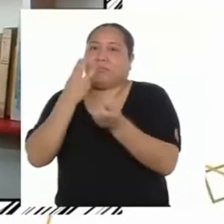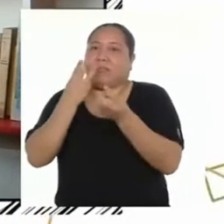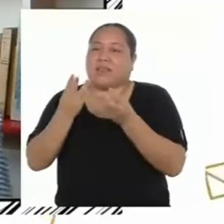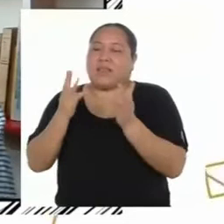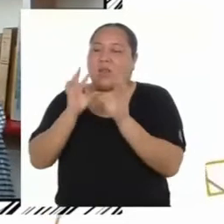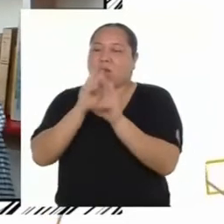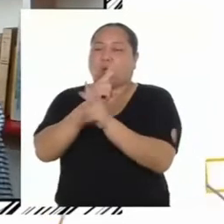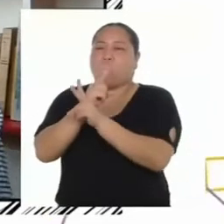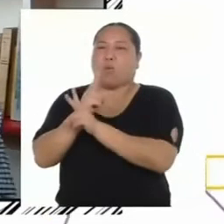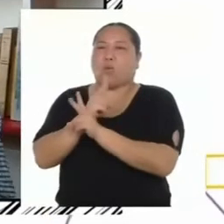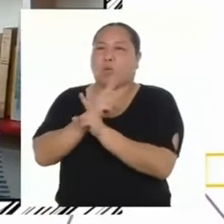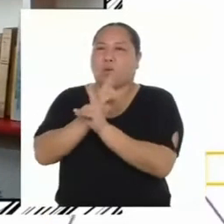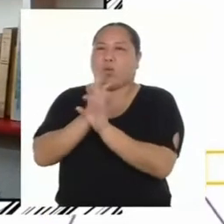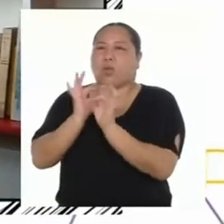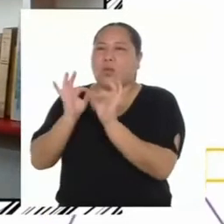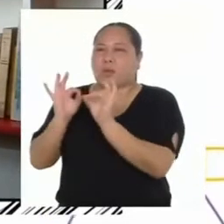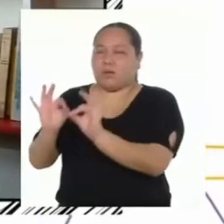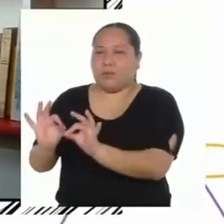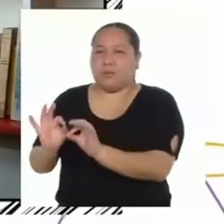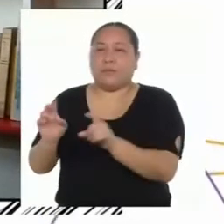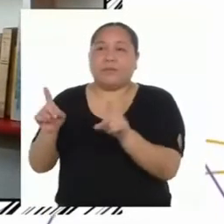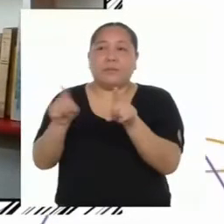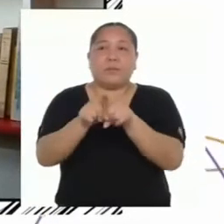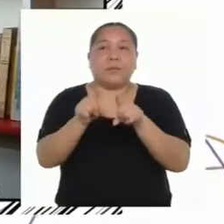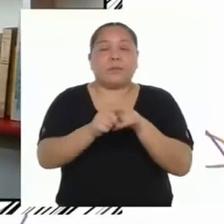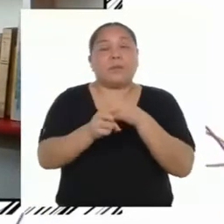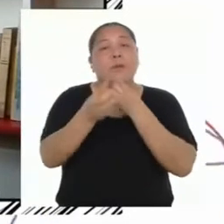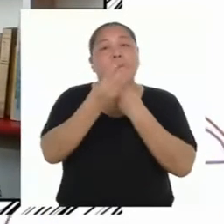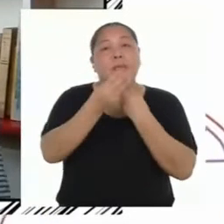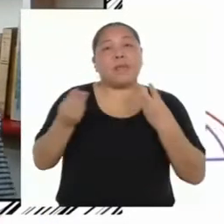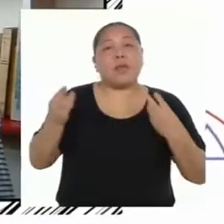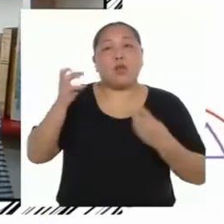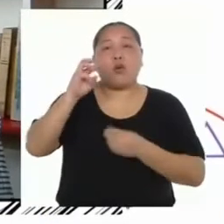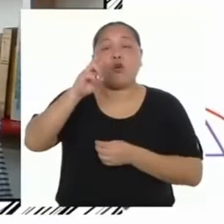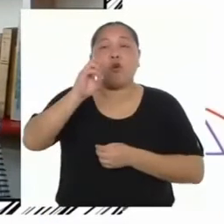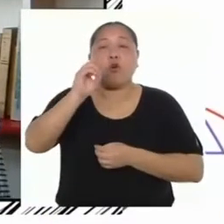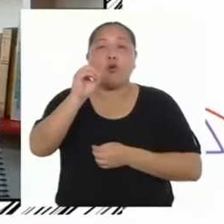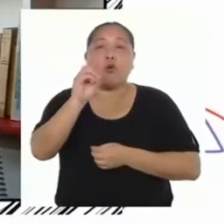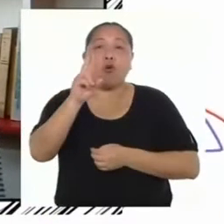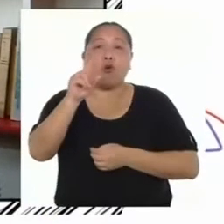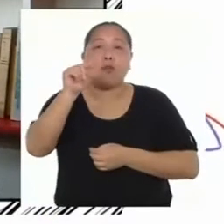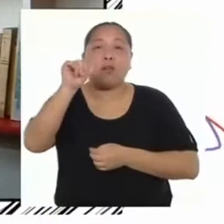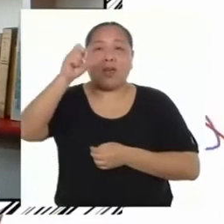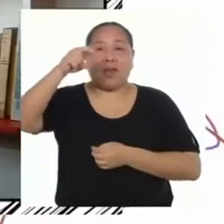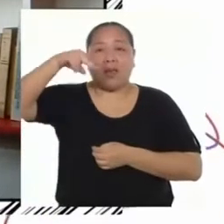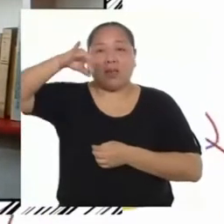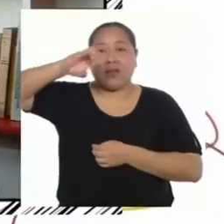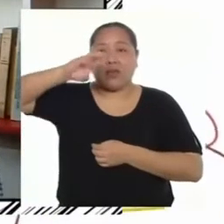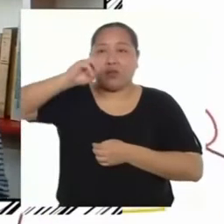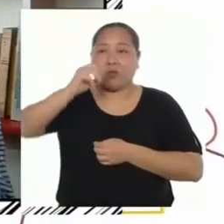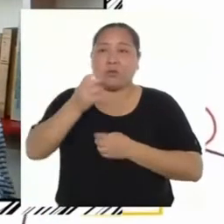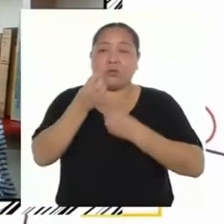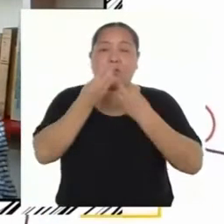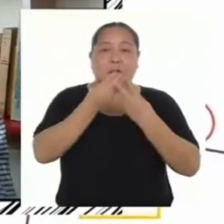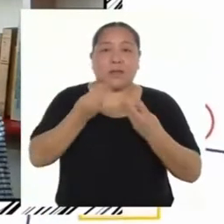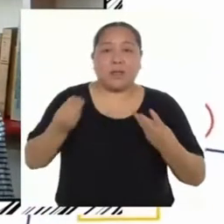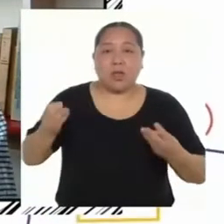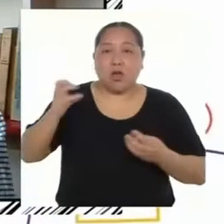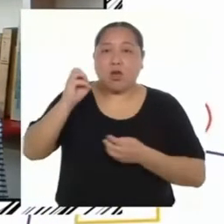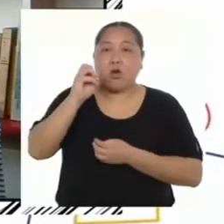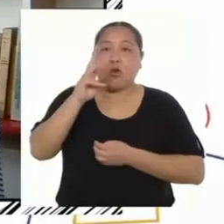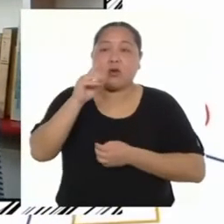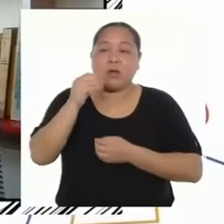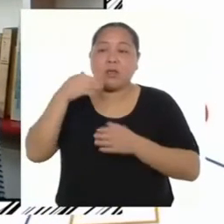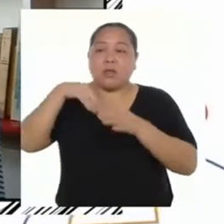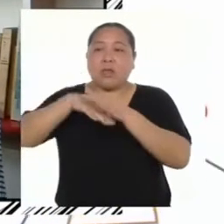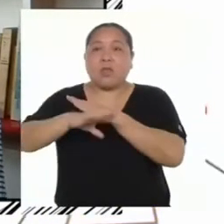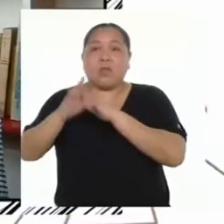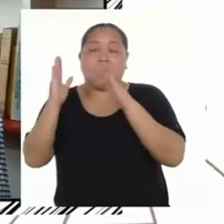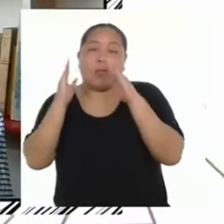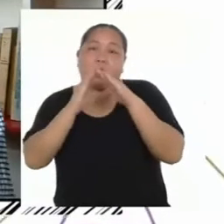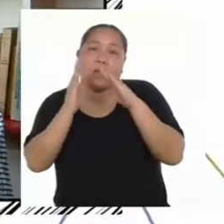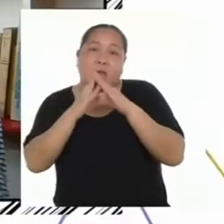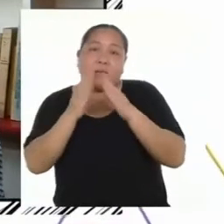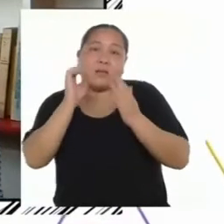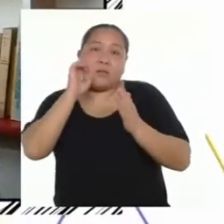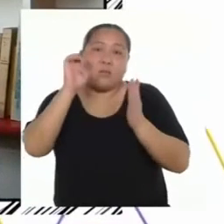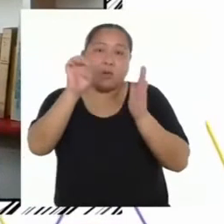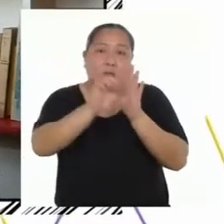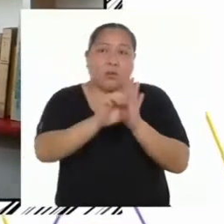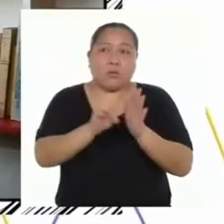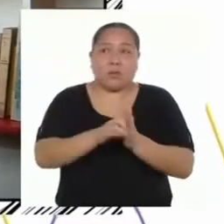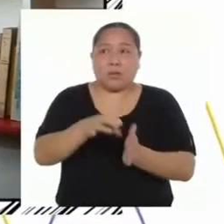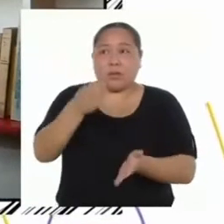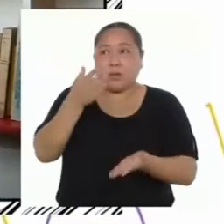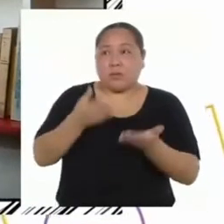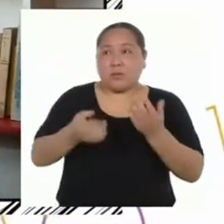muy cuidadosa. También tenemos los materiales orgánicos. La materia orgánica que producimos en la casa,